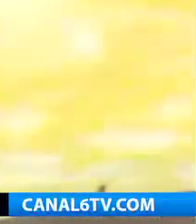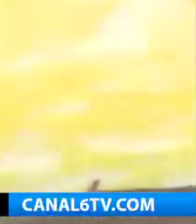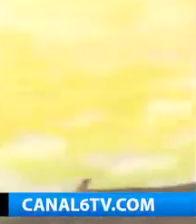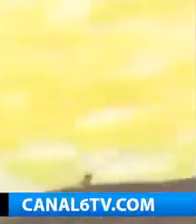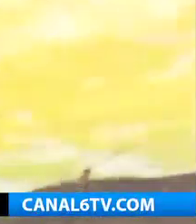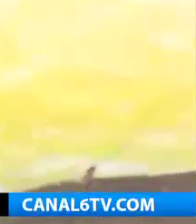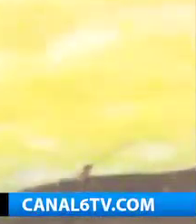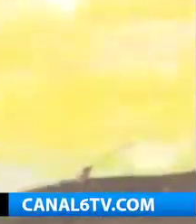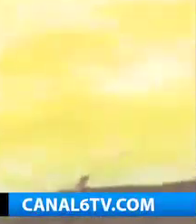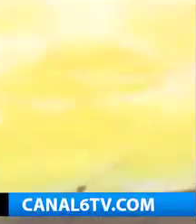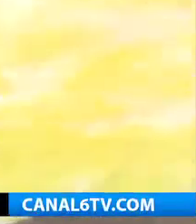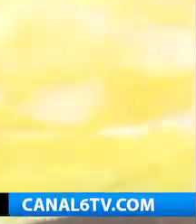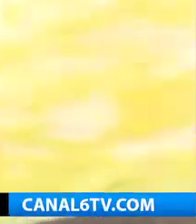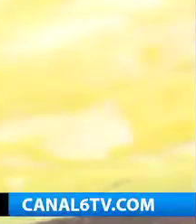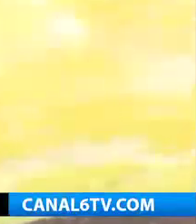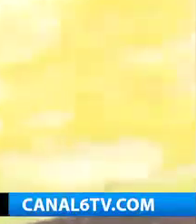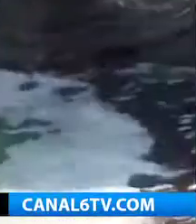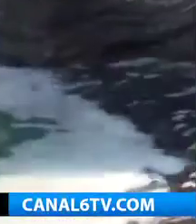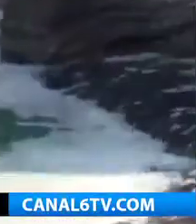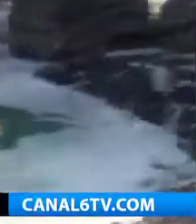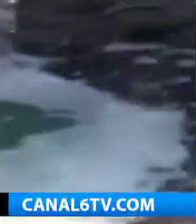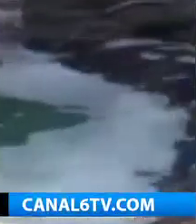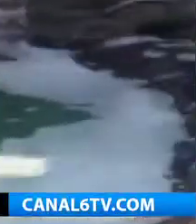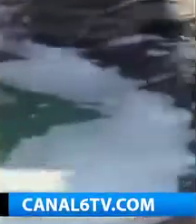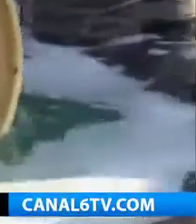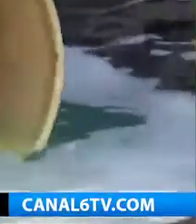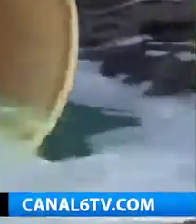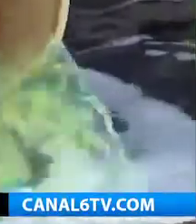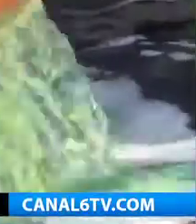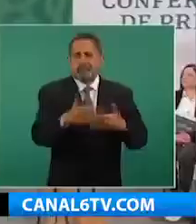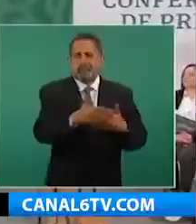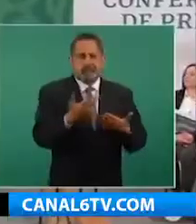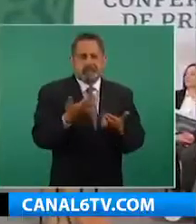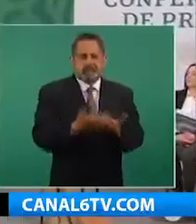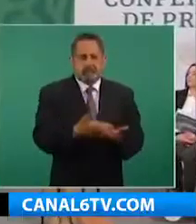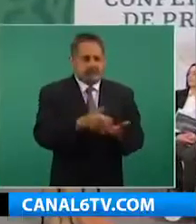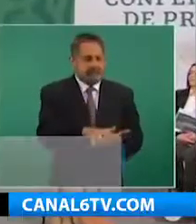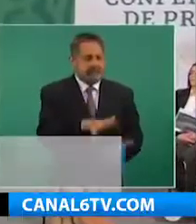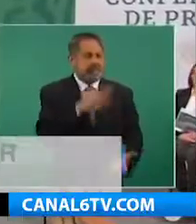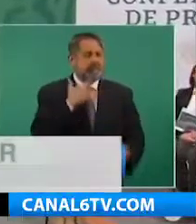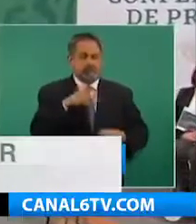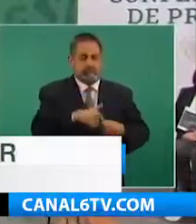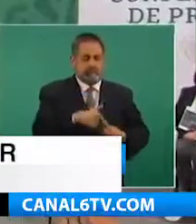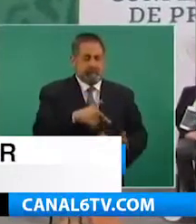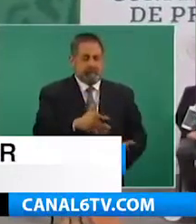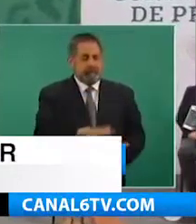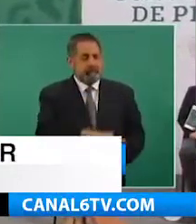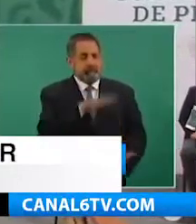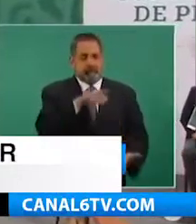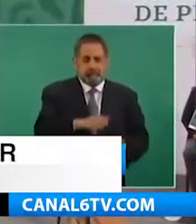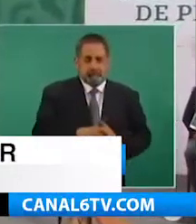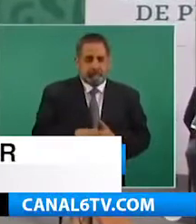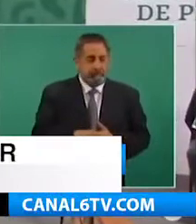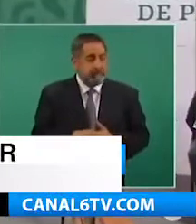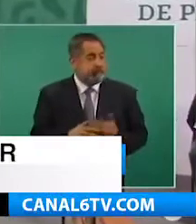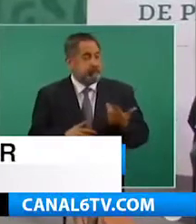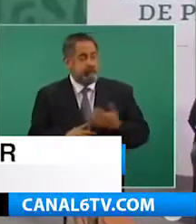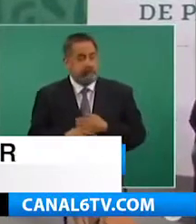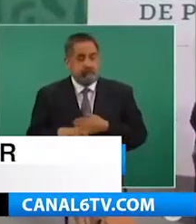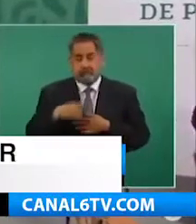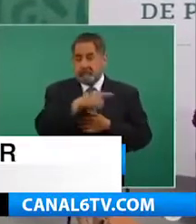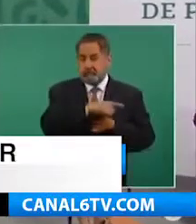localidad, en la cual murieran más de 70 personas y más de 130 heridos. Los jefes de